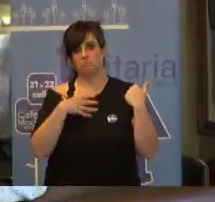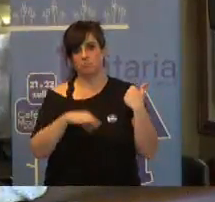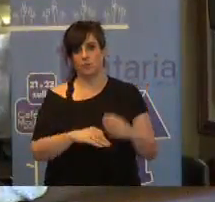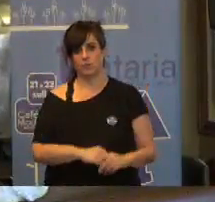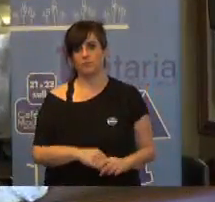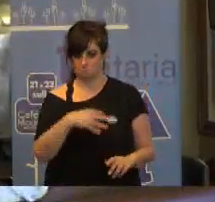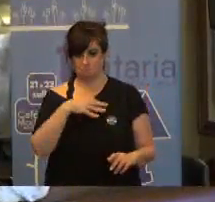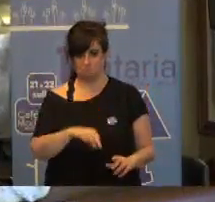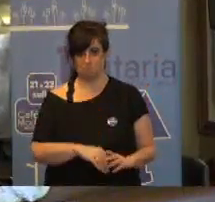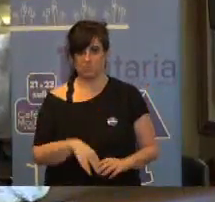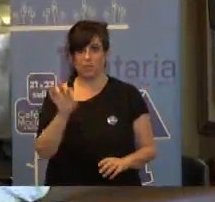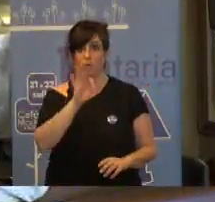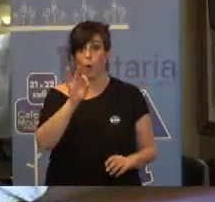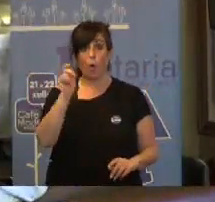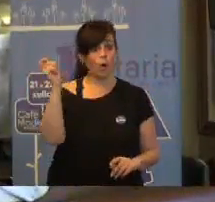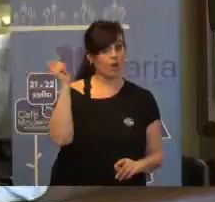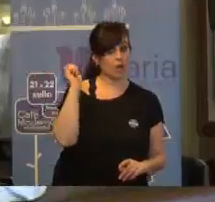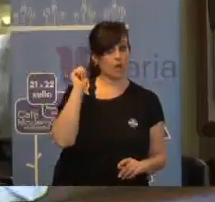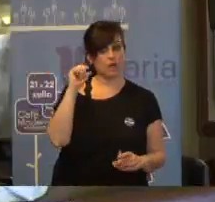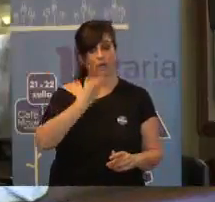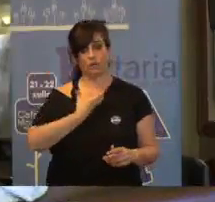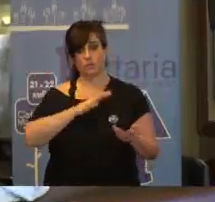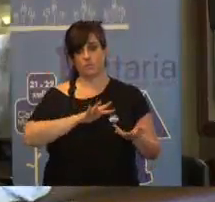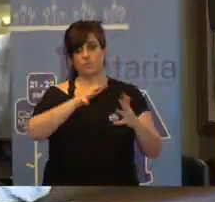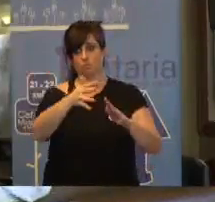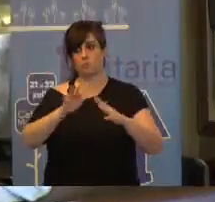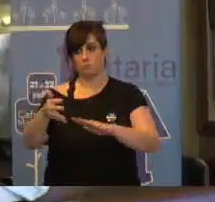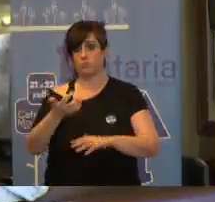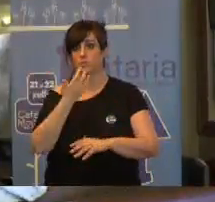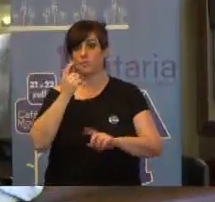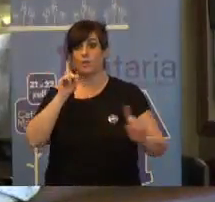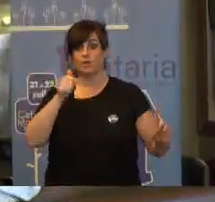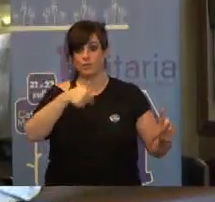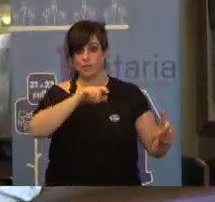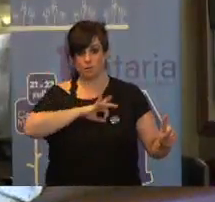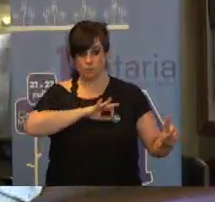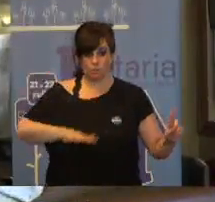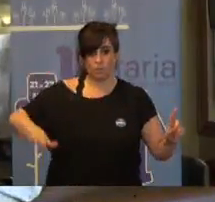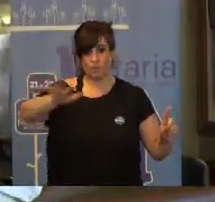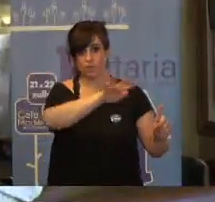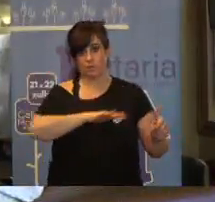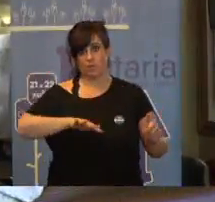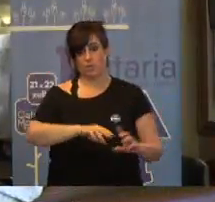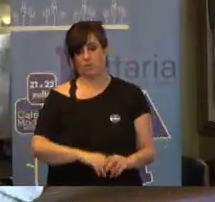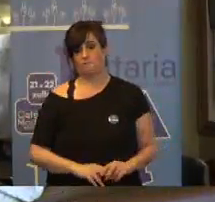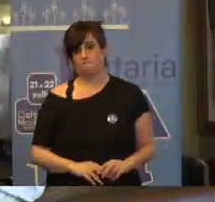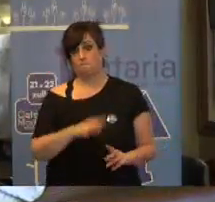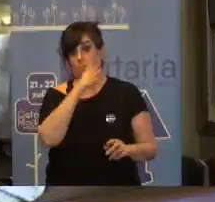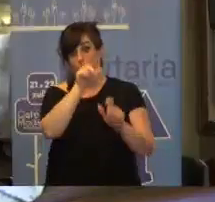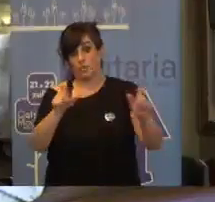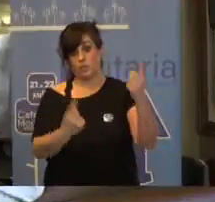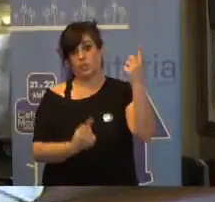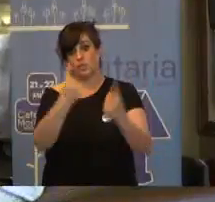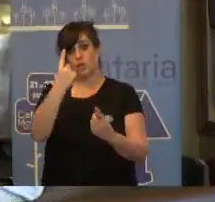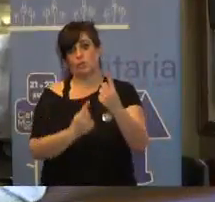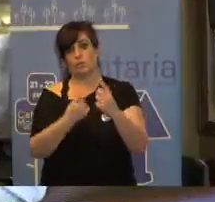exemplo, ou implantar as rendas municipais, en Pontevedra, que hai 17.000 persoas en risco de exclusión